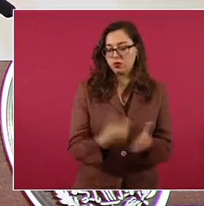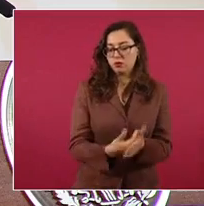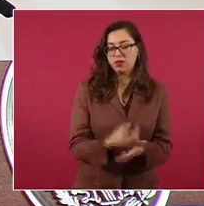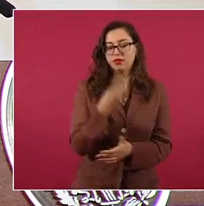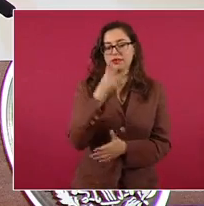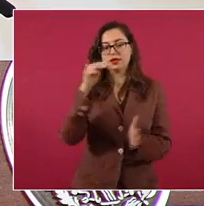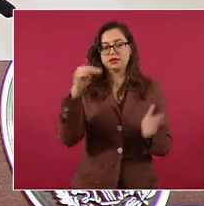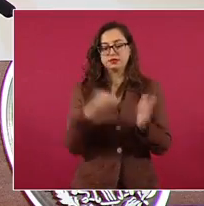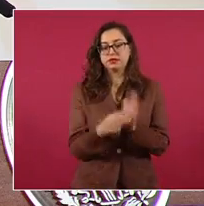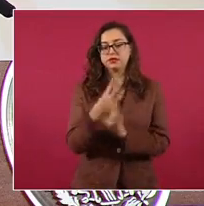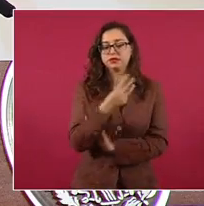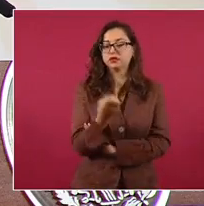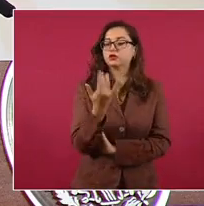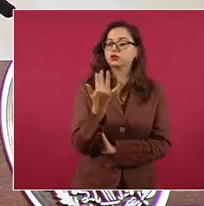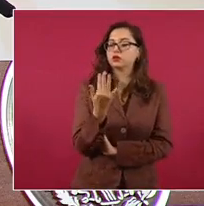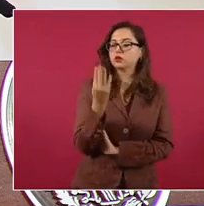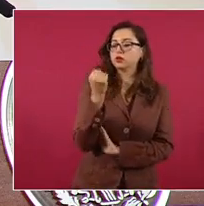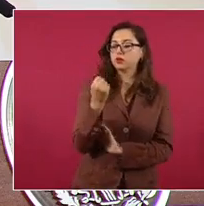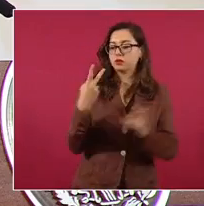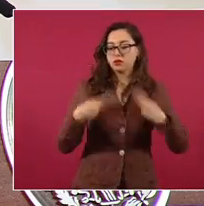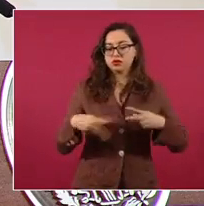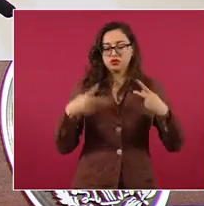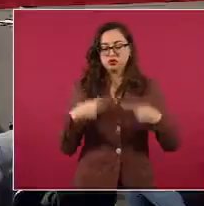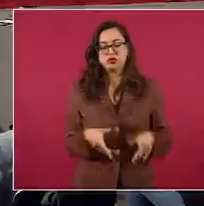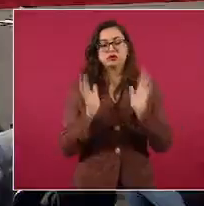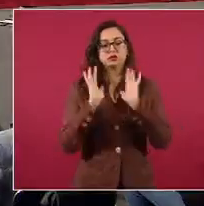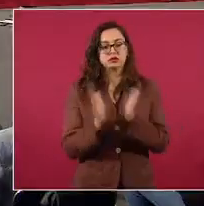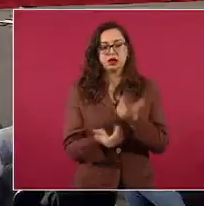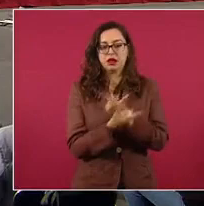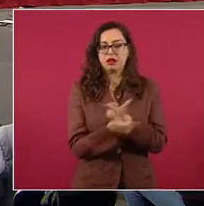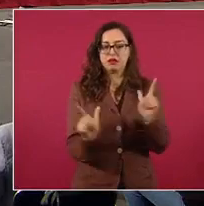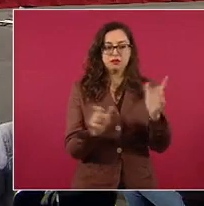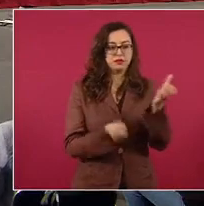3.359 personas han obtenido su libertad,